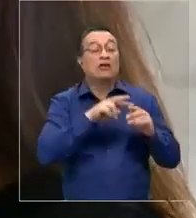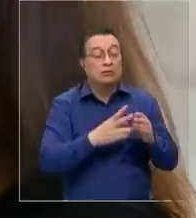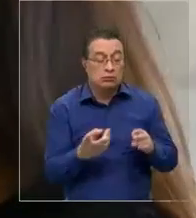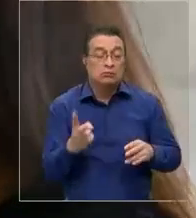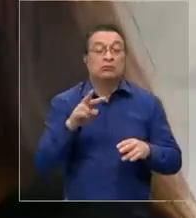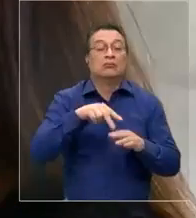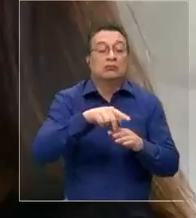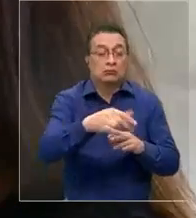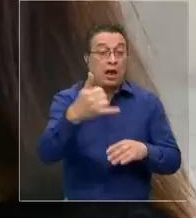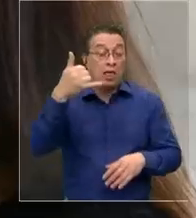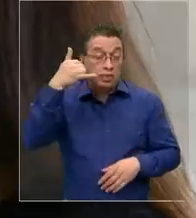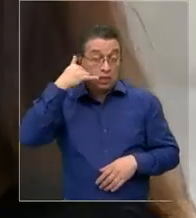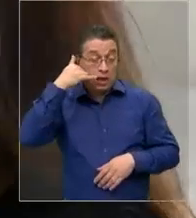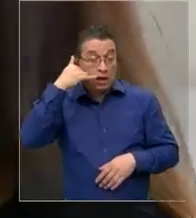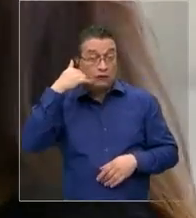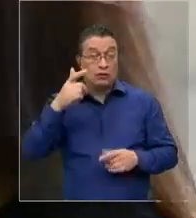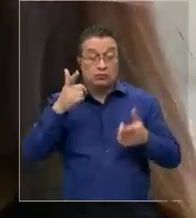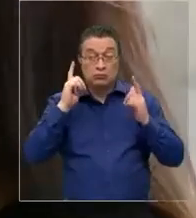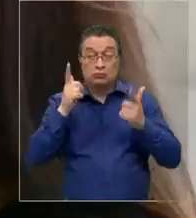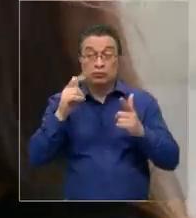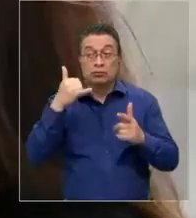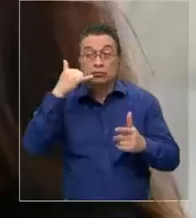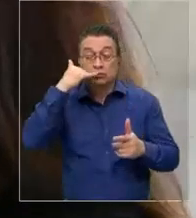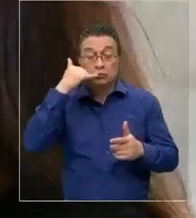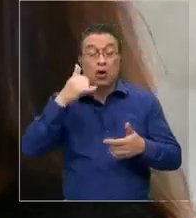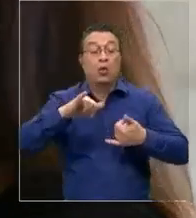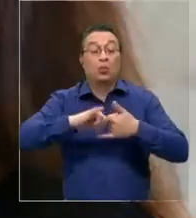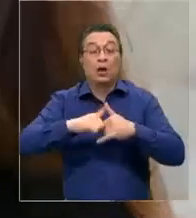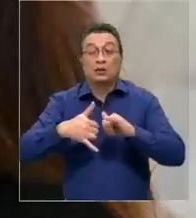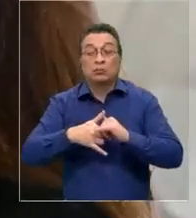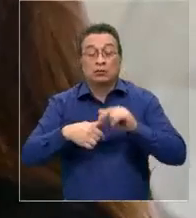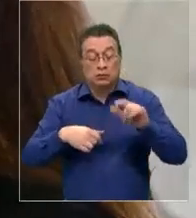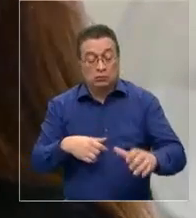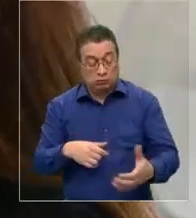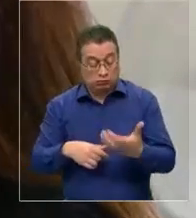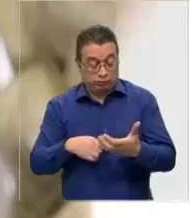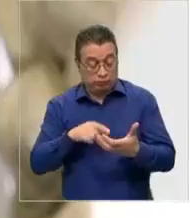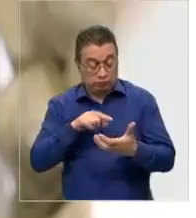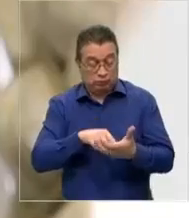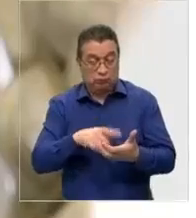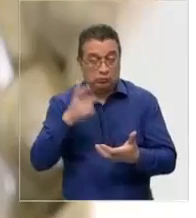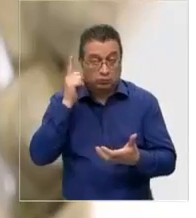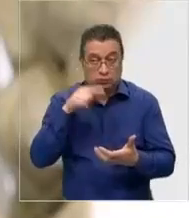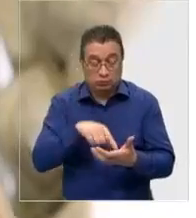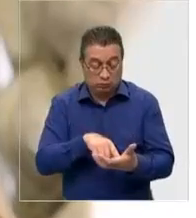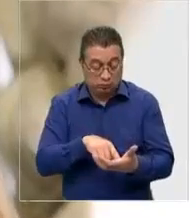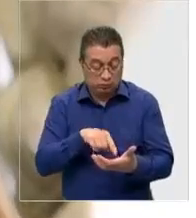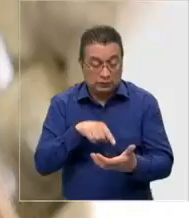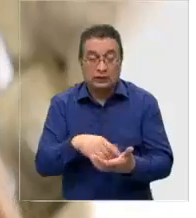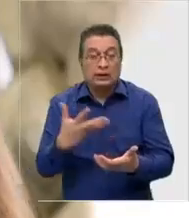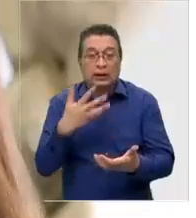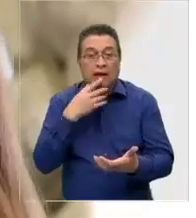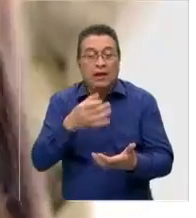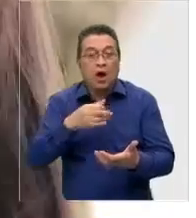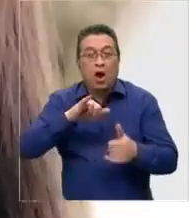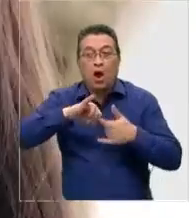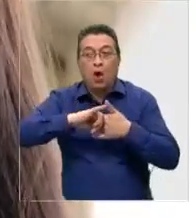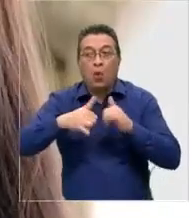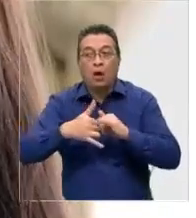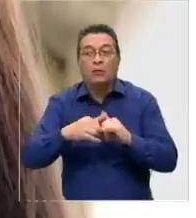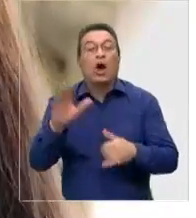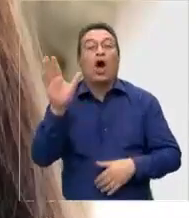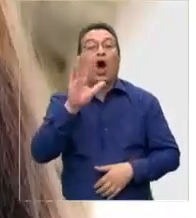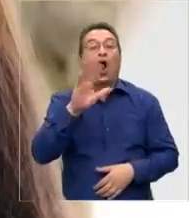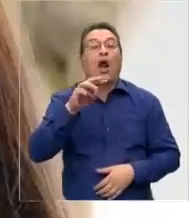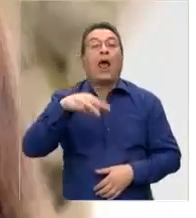que suena el teléfono con el sonido de un WhatsApp y ella toma el teléfono y lo revisa. Entonces lo que ella lee del WhatsApp es: hola mi